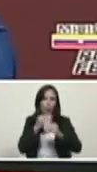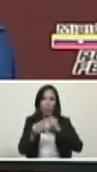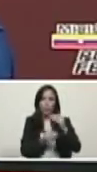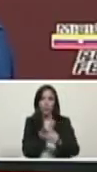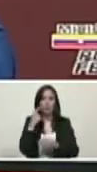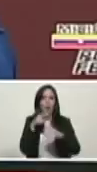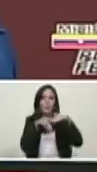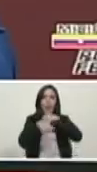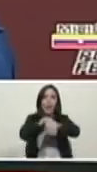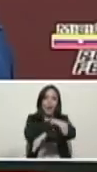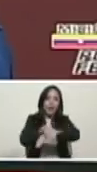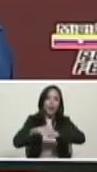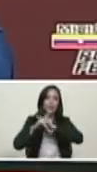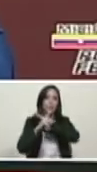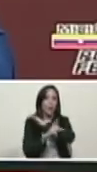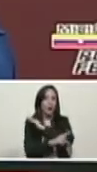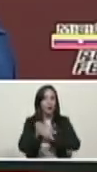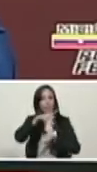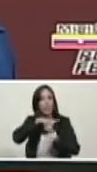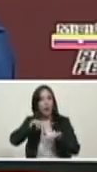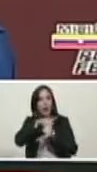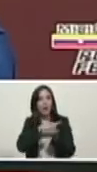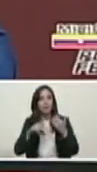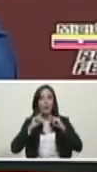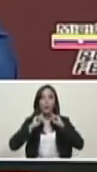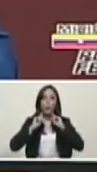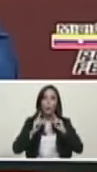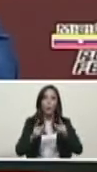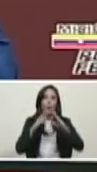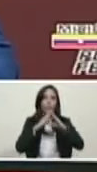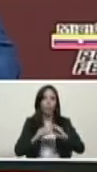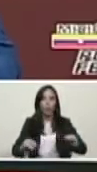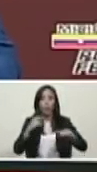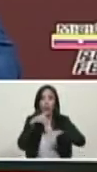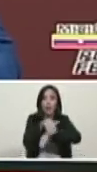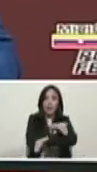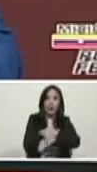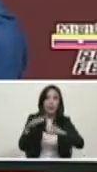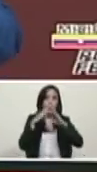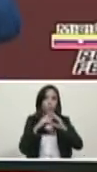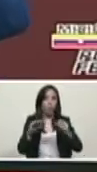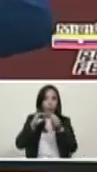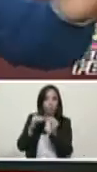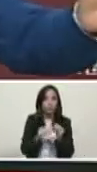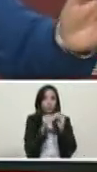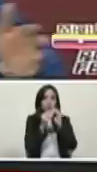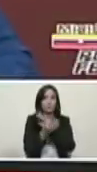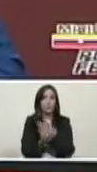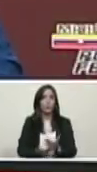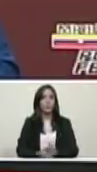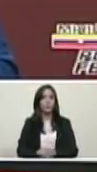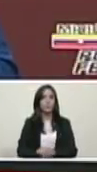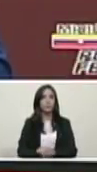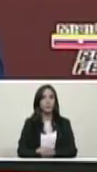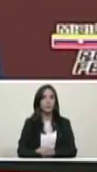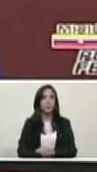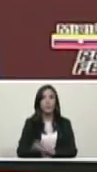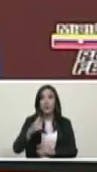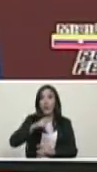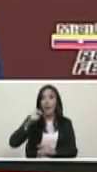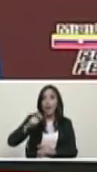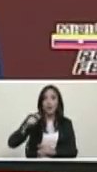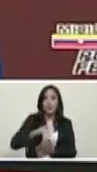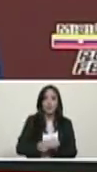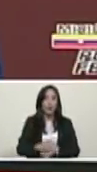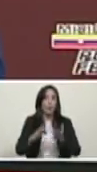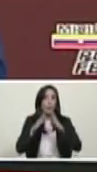parques bulevares autopistas calles necesitamos millones cuantos